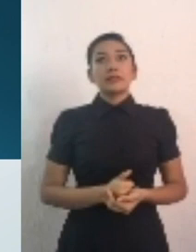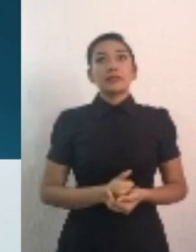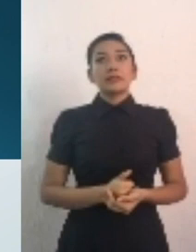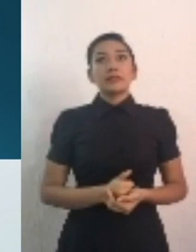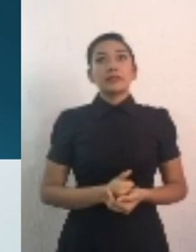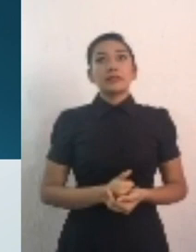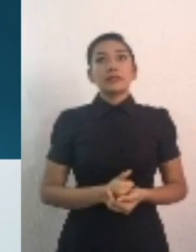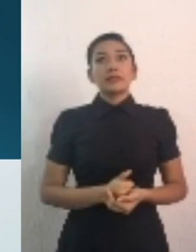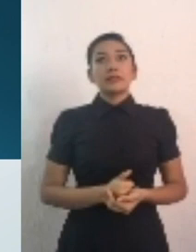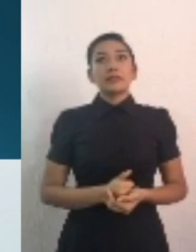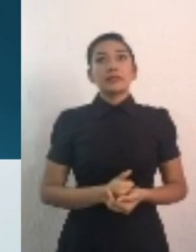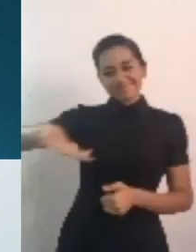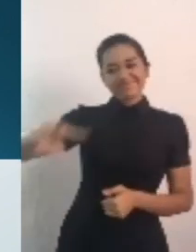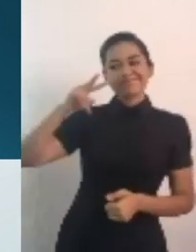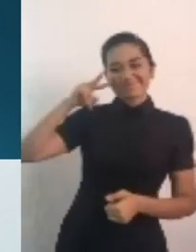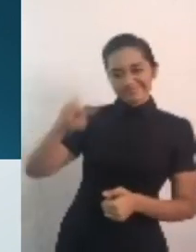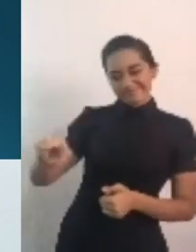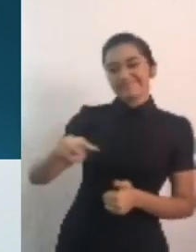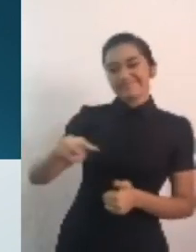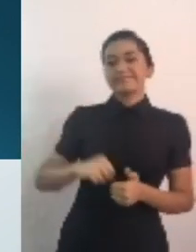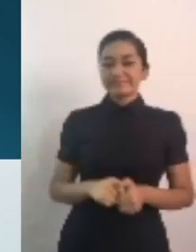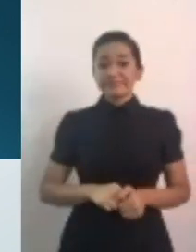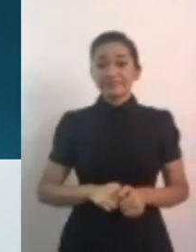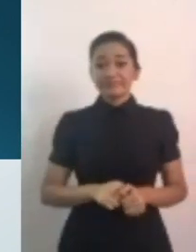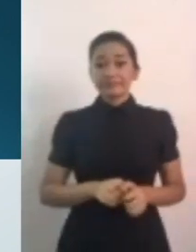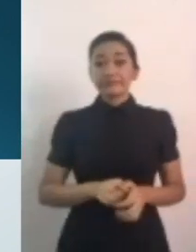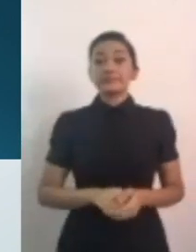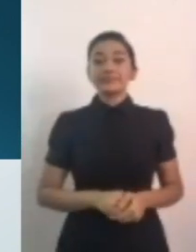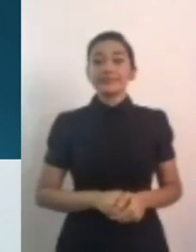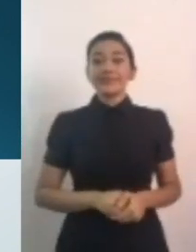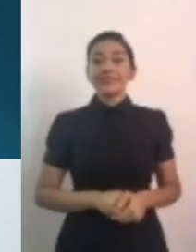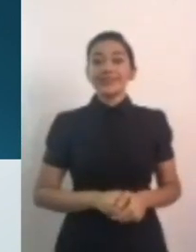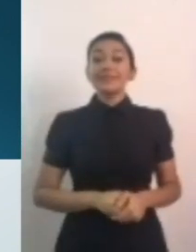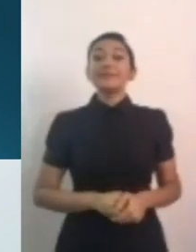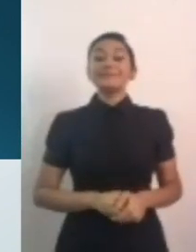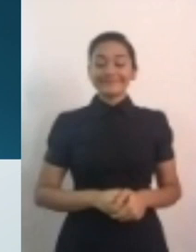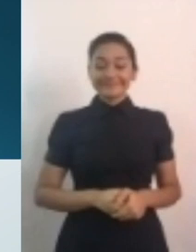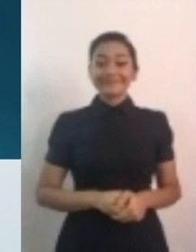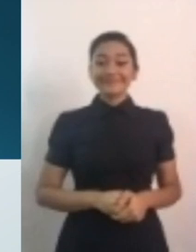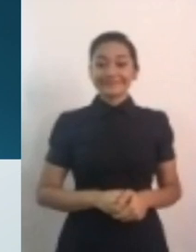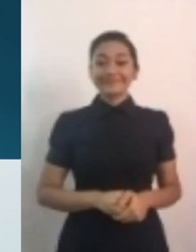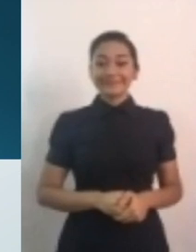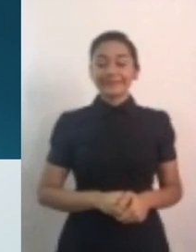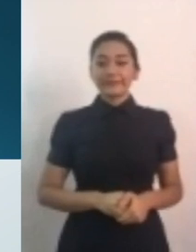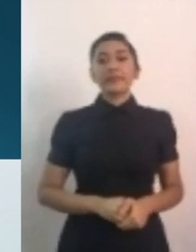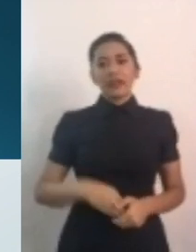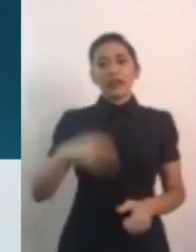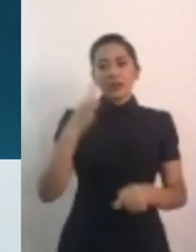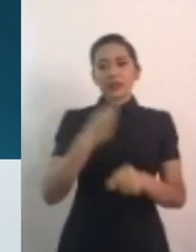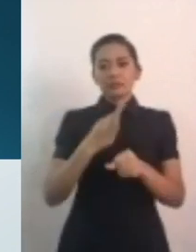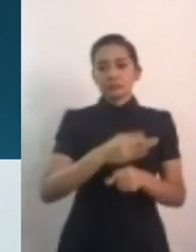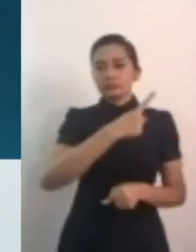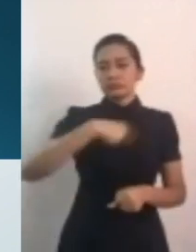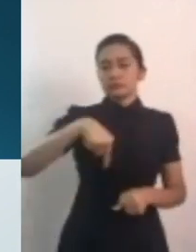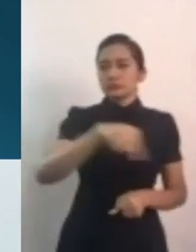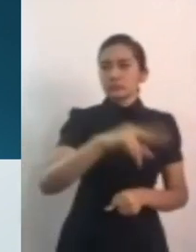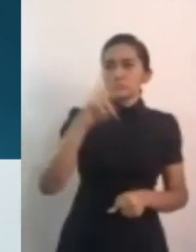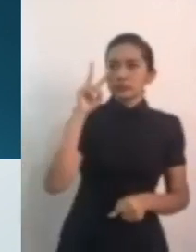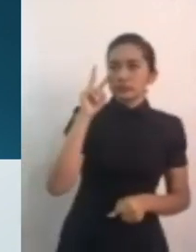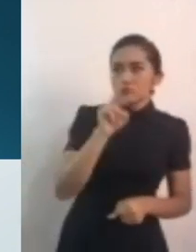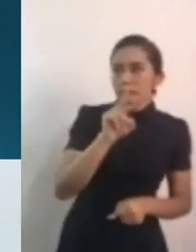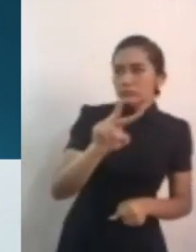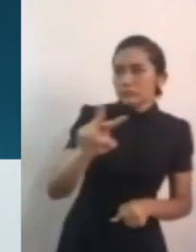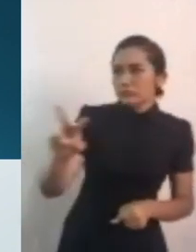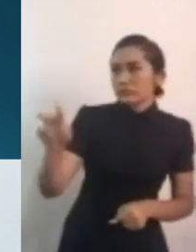con unas reacciones emocionales que con otras. En este caso, lo que se ha visto es que están menos intensos cuando